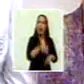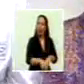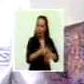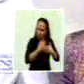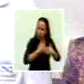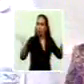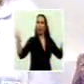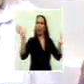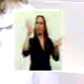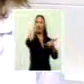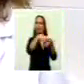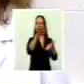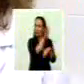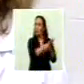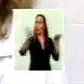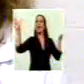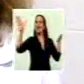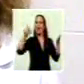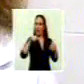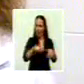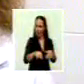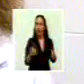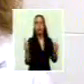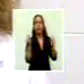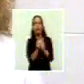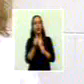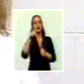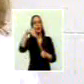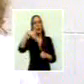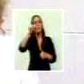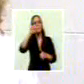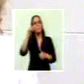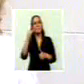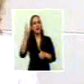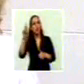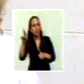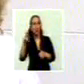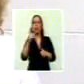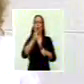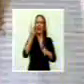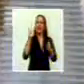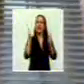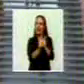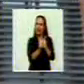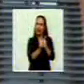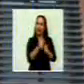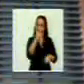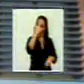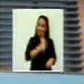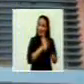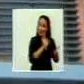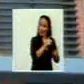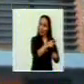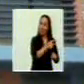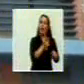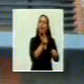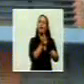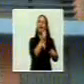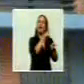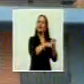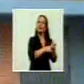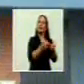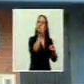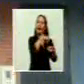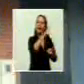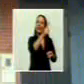sede, y junto al doctor Manzur, junto a la directora, junto a ella y su marido, que volvieron del Canadá en el